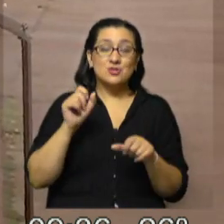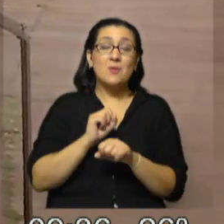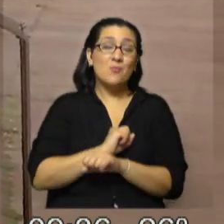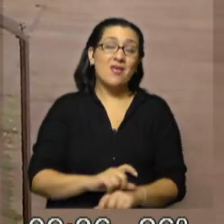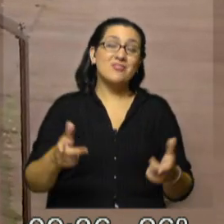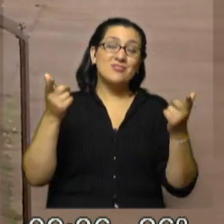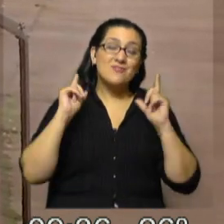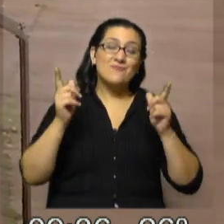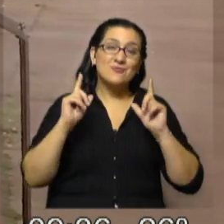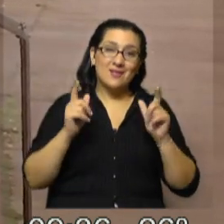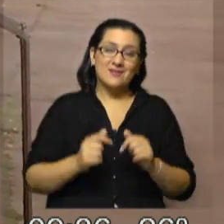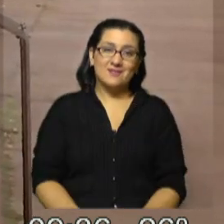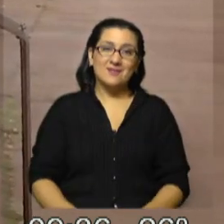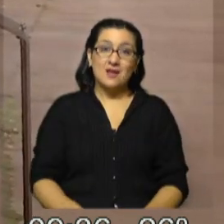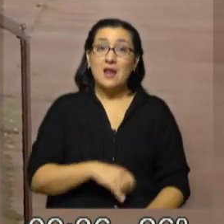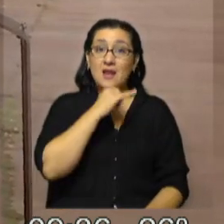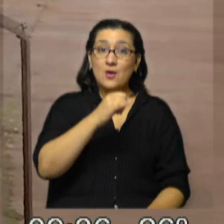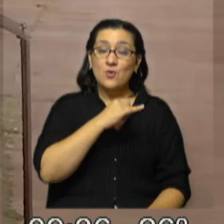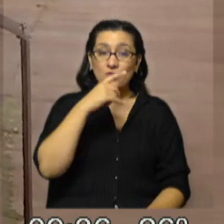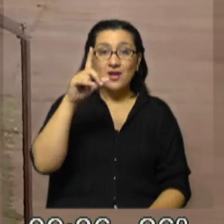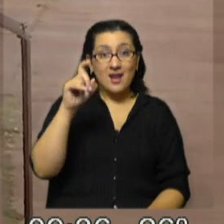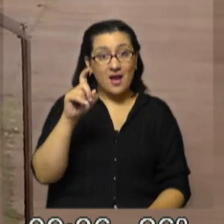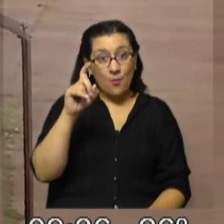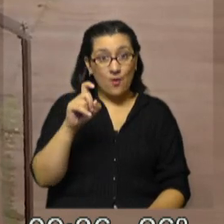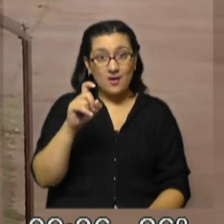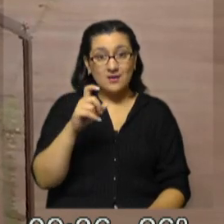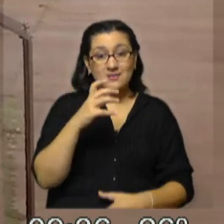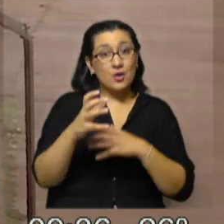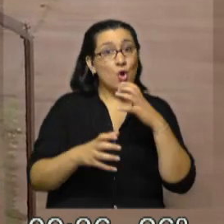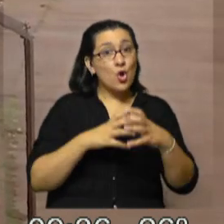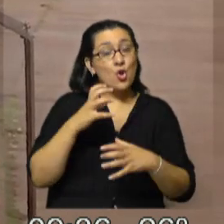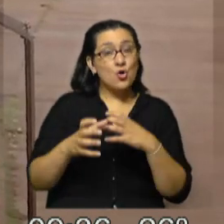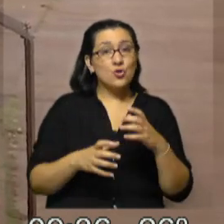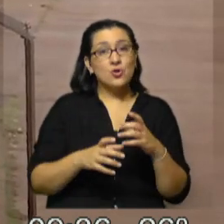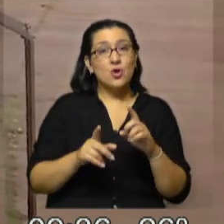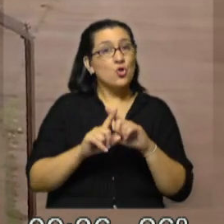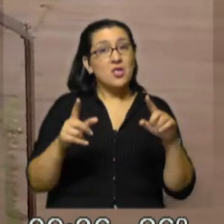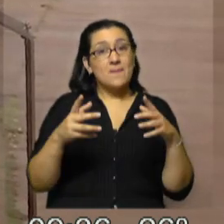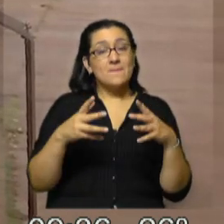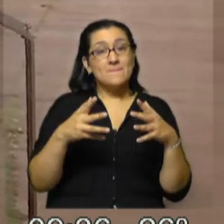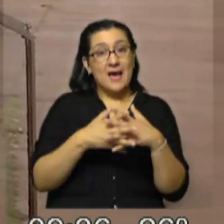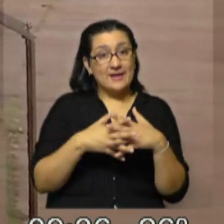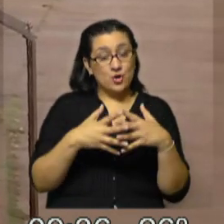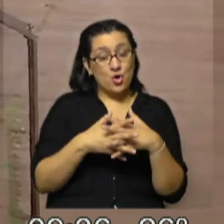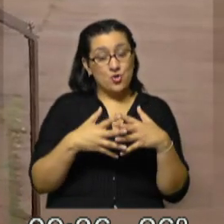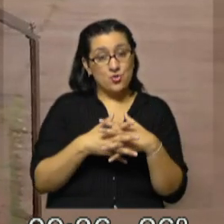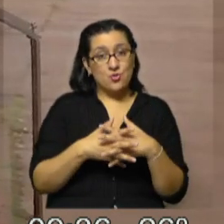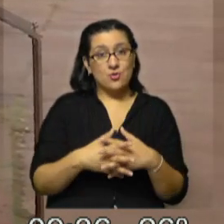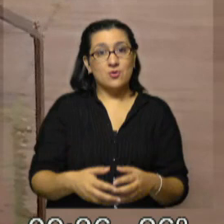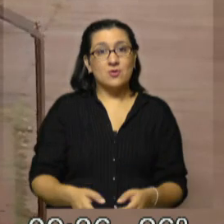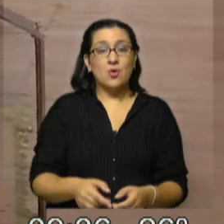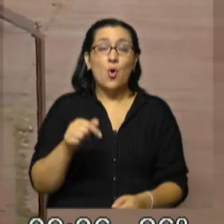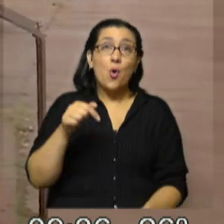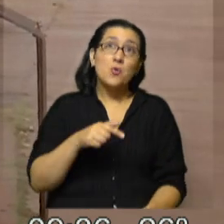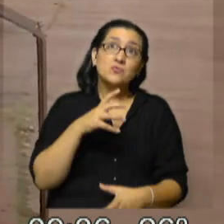durante la temporada estival. Les cuento que el agua, igual un dato de color, si se quiere, no está marrón generalmente como la podemos ver durante el invierno, sino